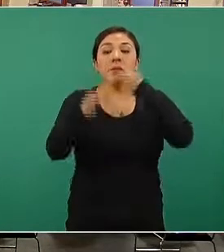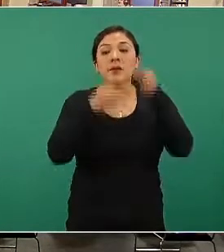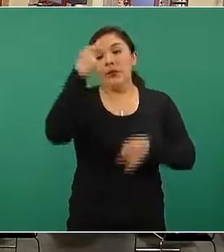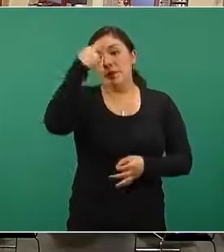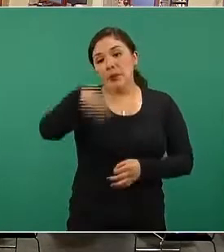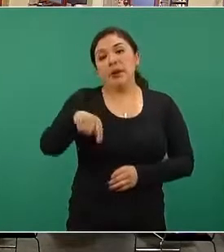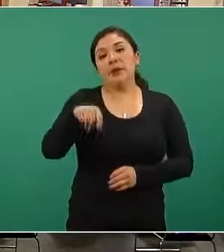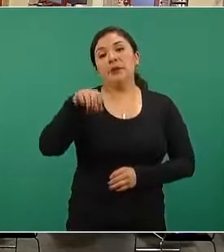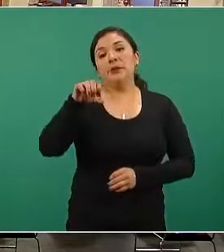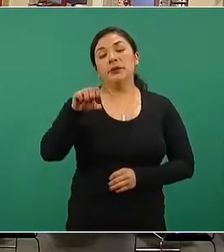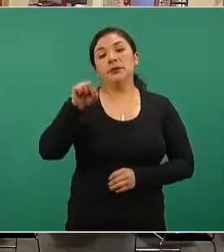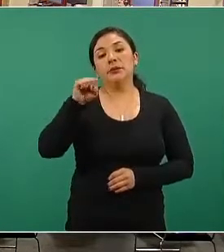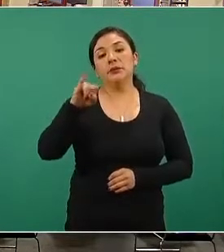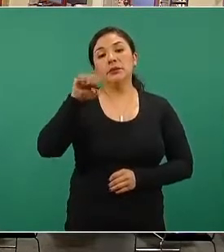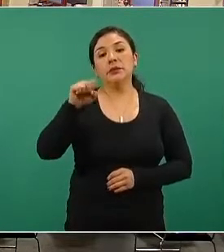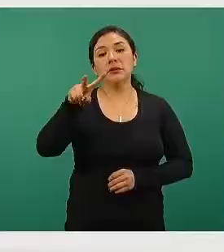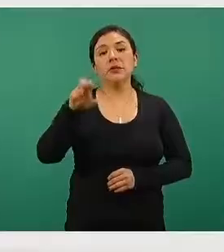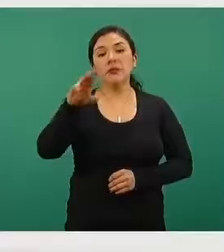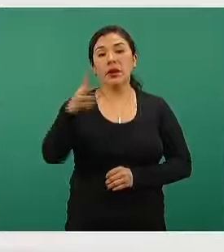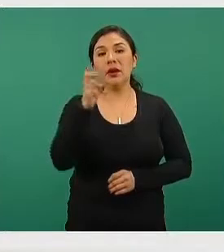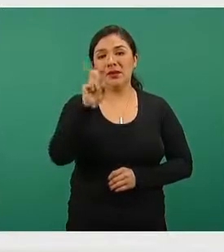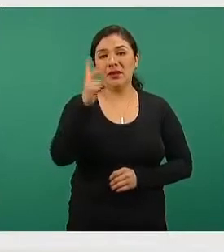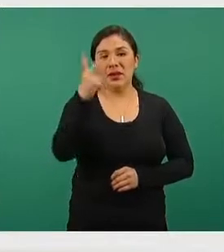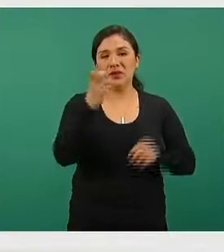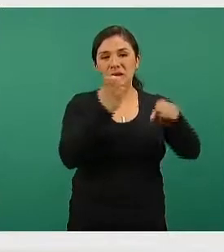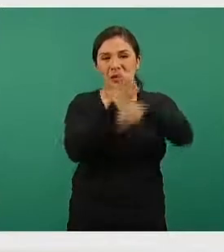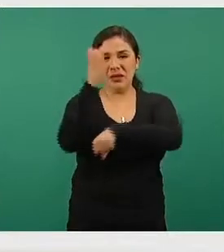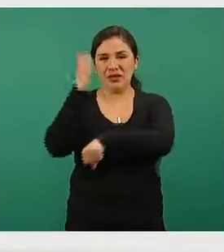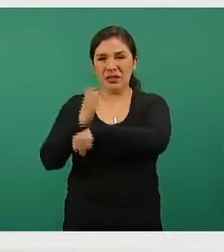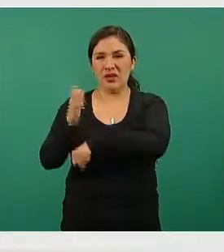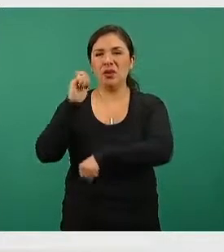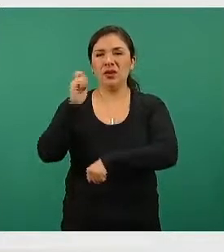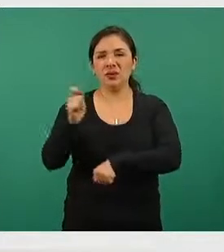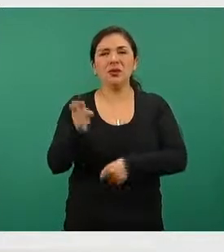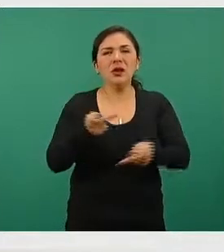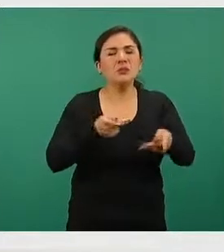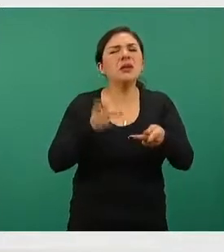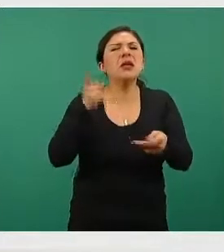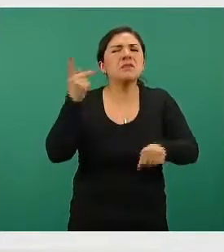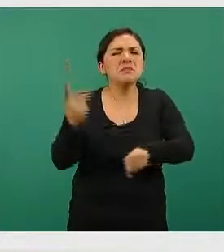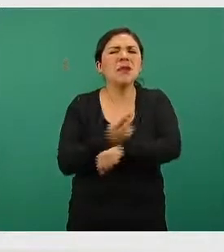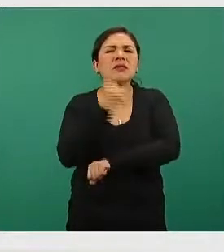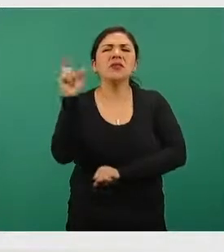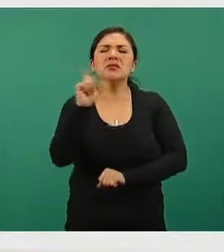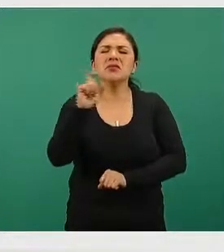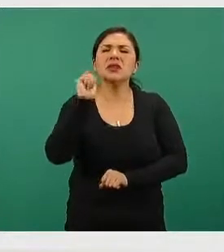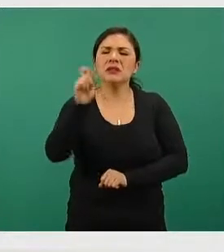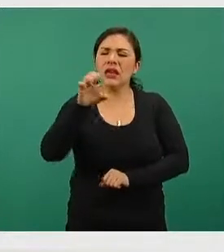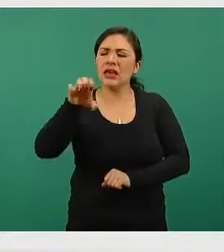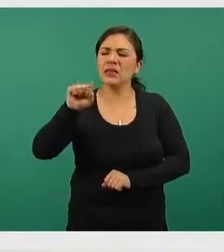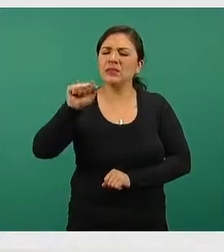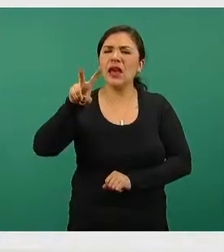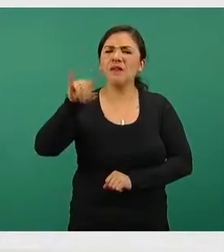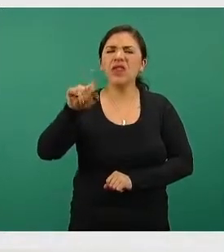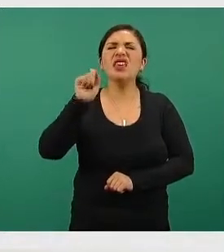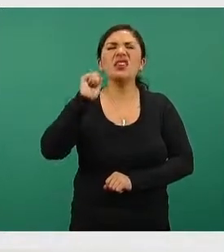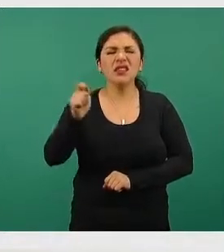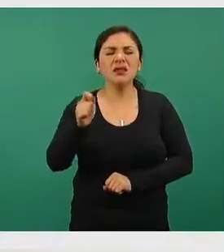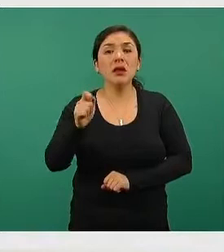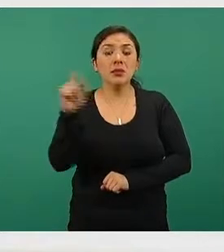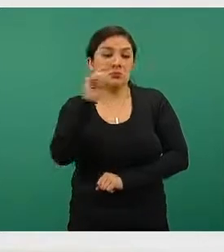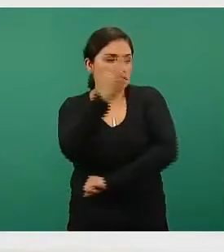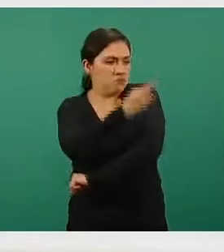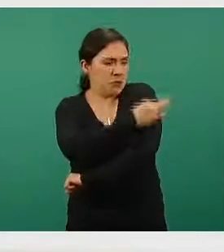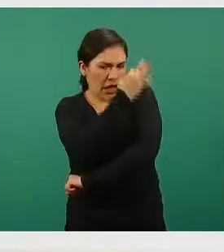Nacional de Vigilancia Epidemiológica de las 32 entidades federativas, que es precisamente la ocurrencia de los eventos supuestamente asociados